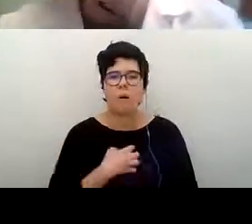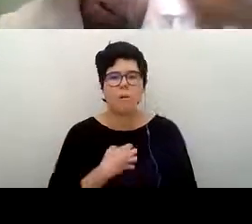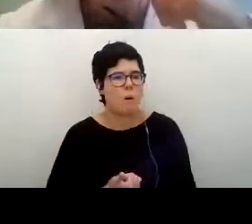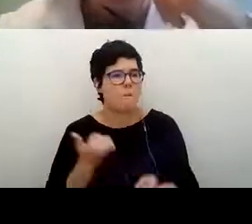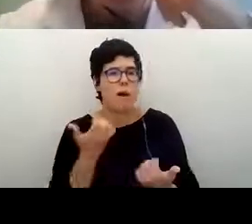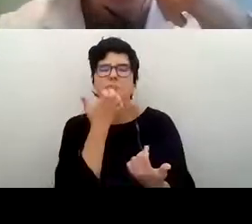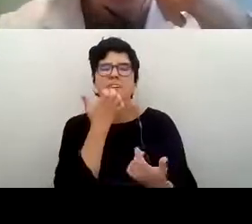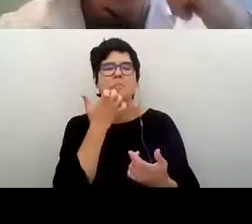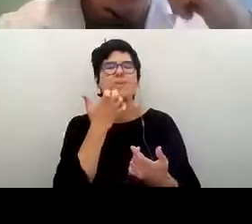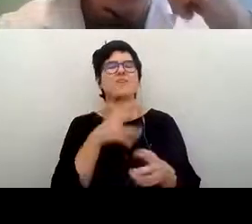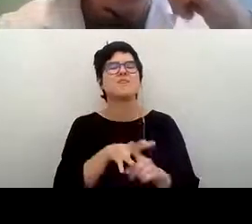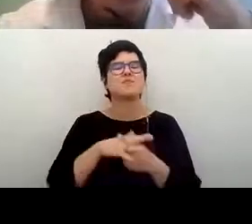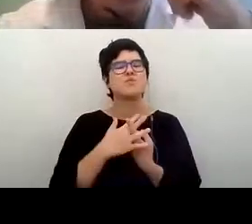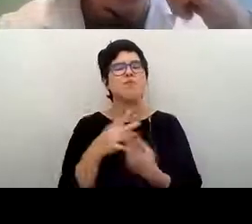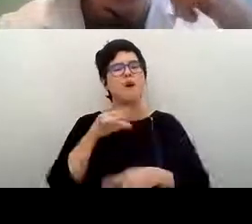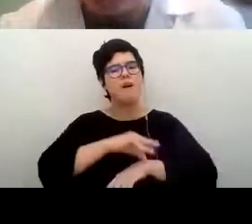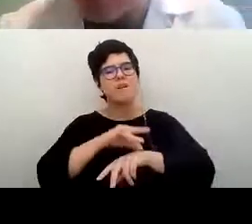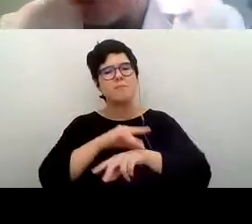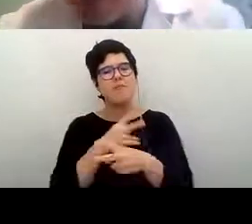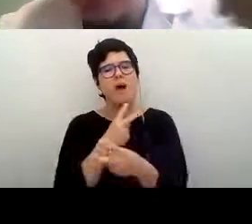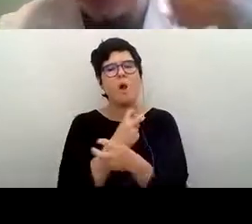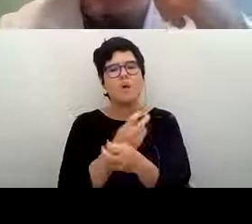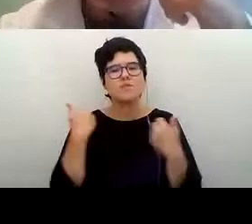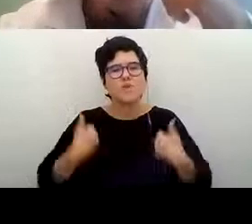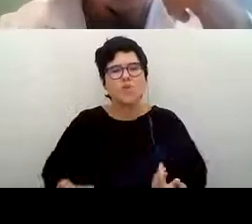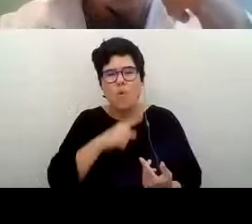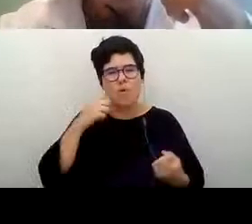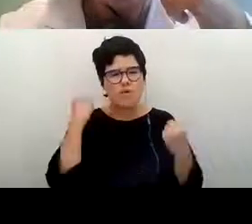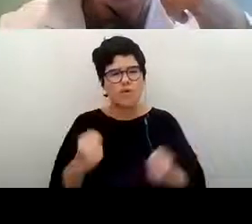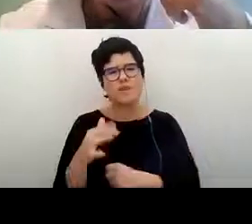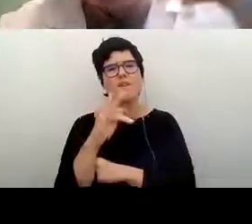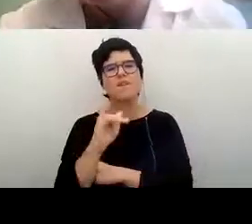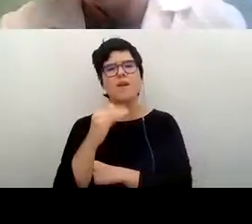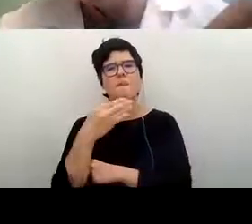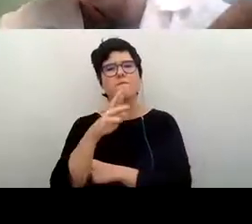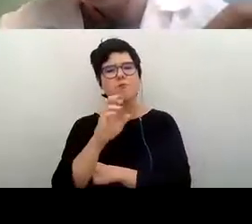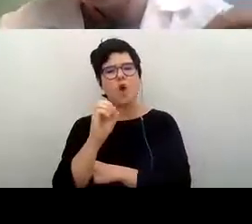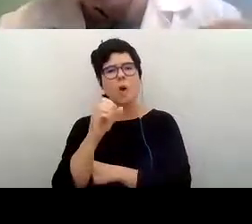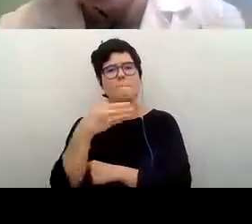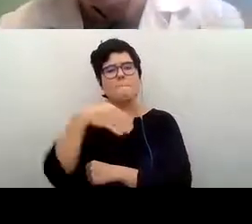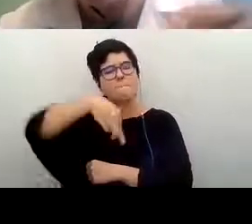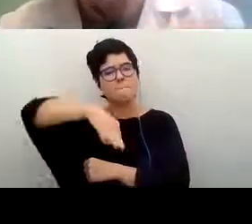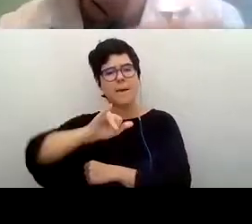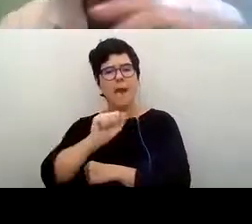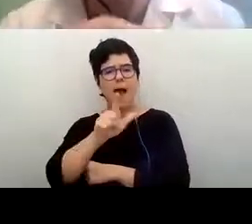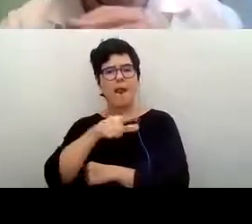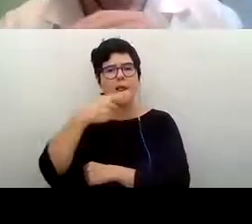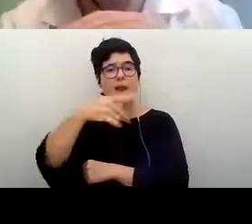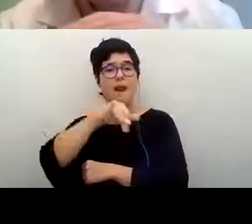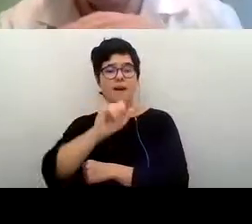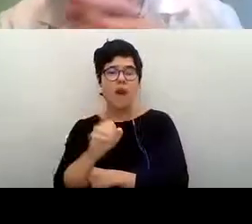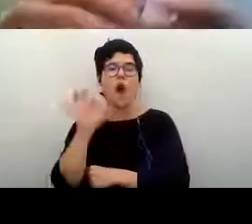fibromialgia, el cansancio crónico, que son enfermedades, son patologías, son